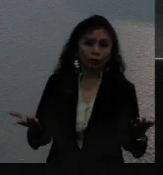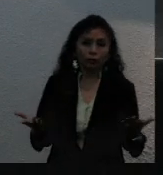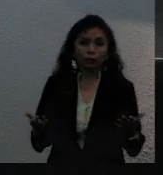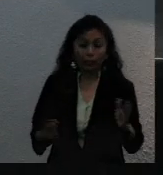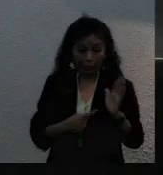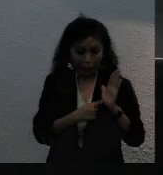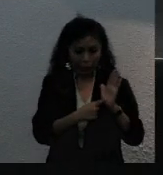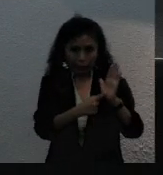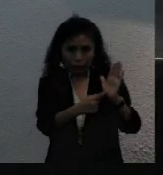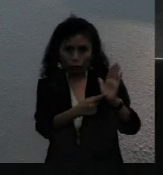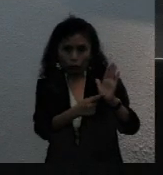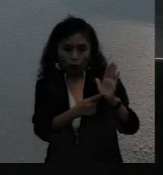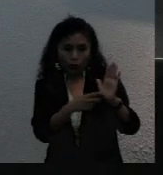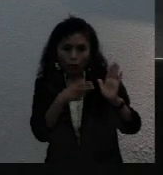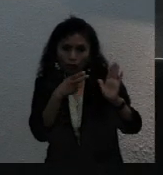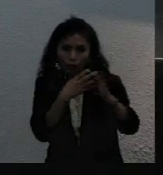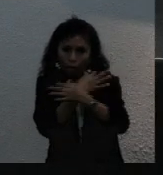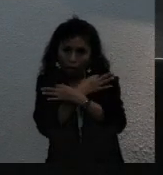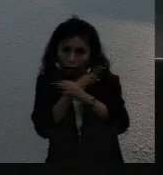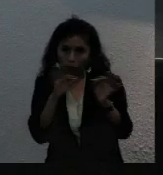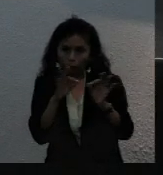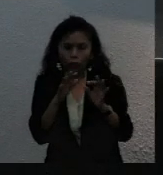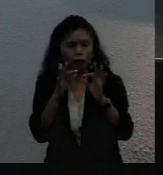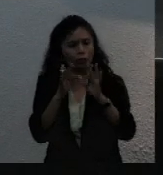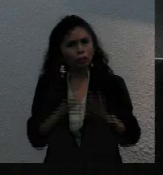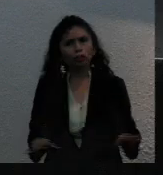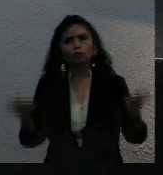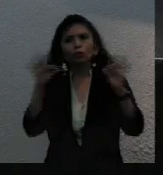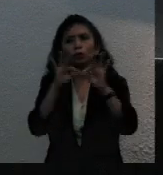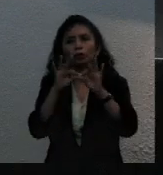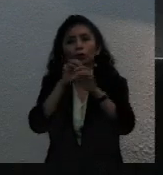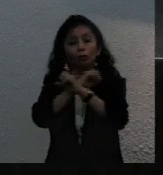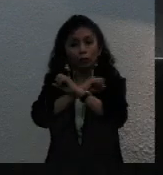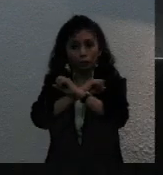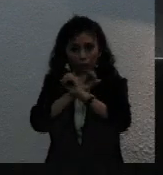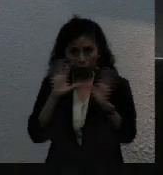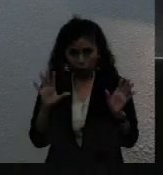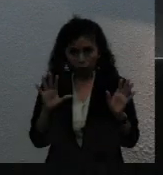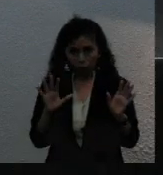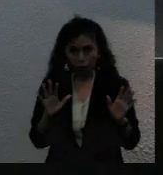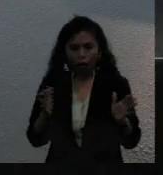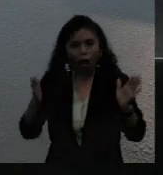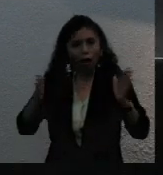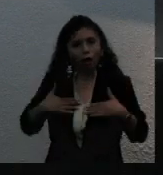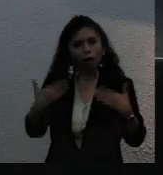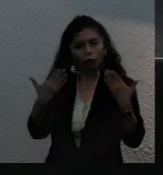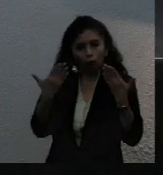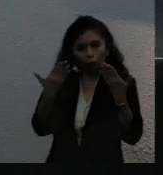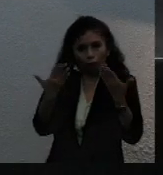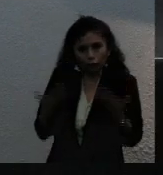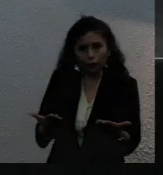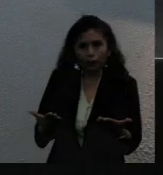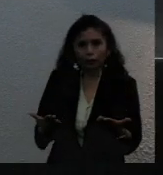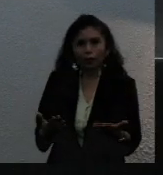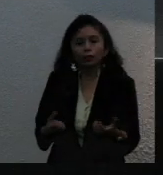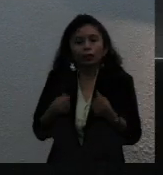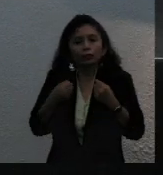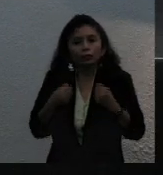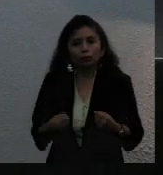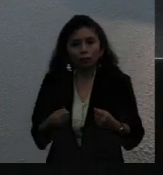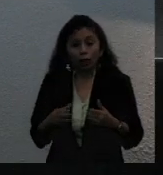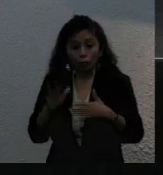de cuentas es importante para garantizar la transparencia, fortalecer la confianza pública y asegurar que